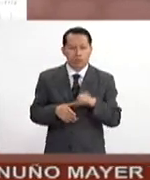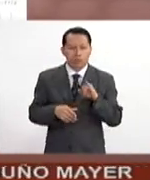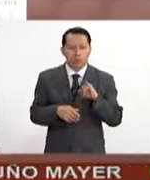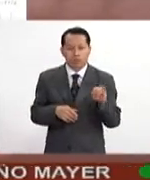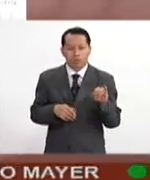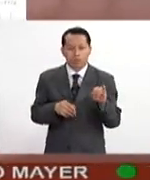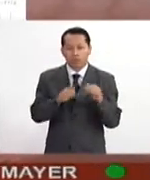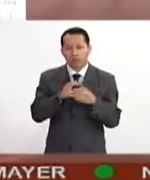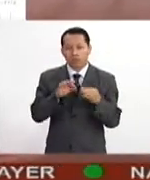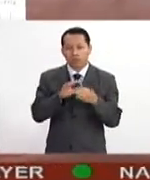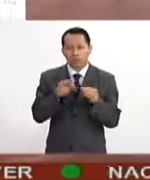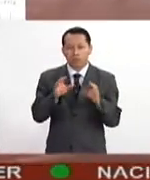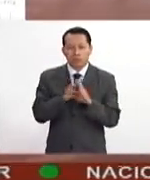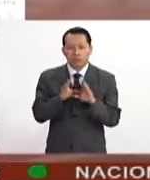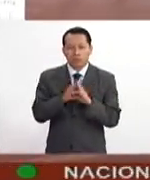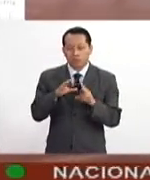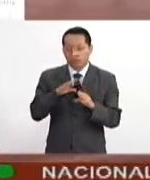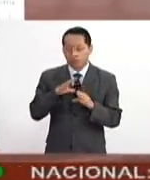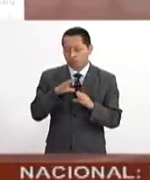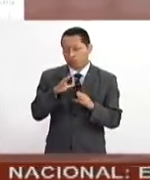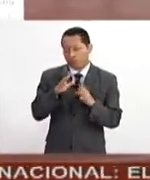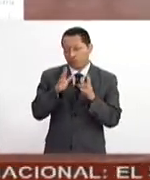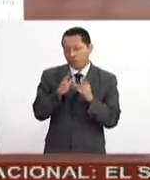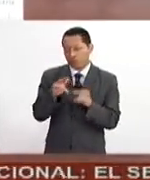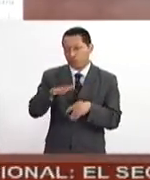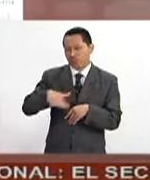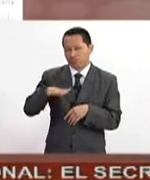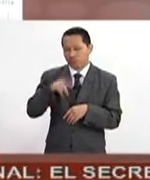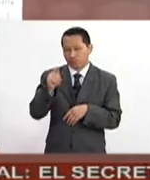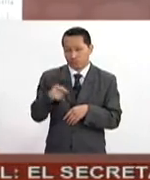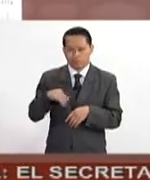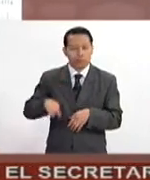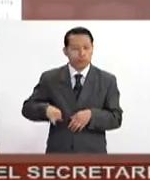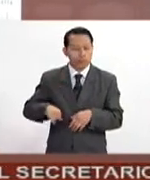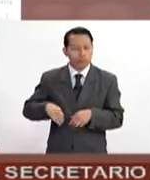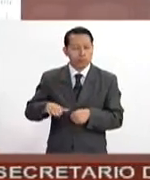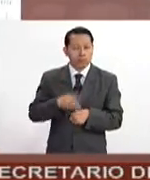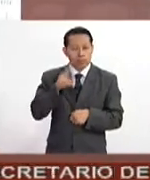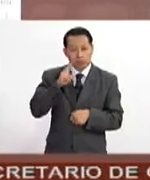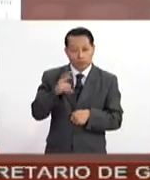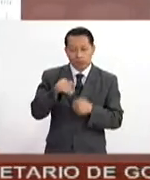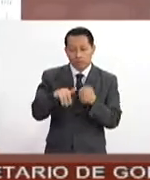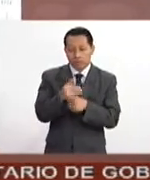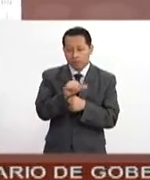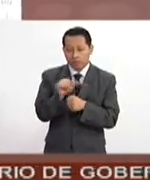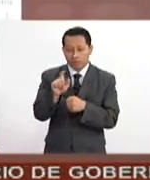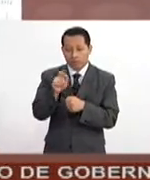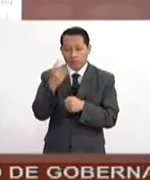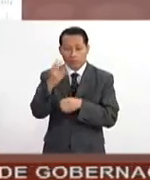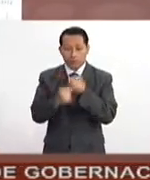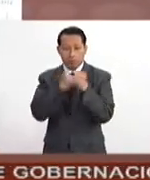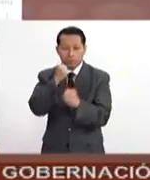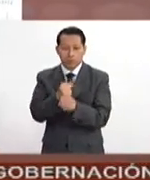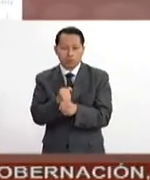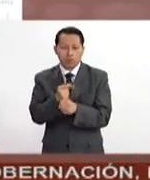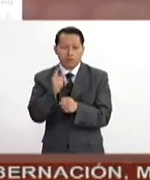del perfil del francés promedio. Este es interesante porque vean, de 15 a 24 años, en la tasa de desempleo